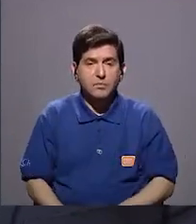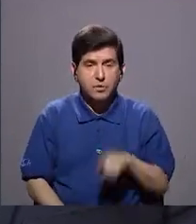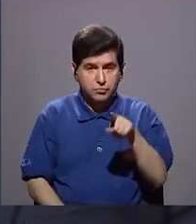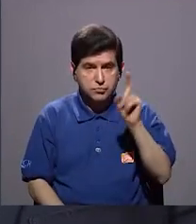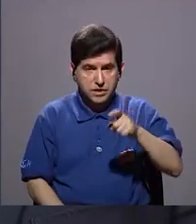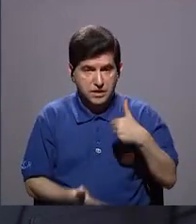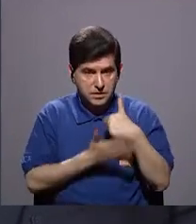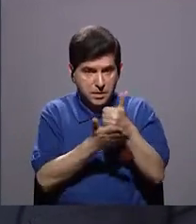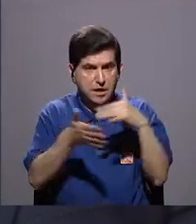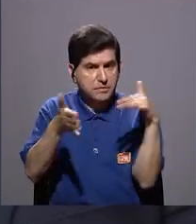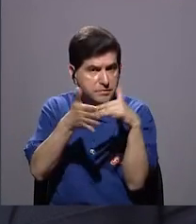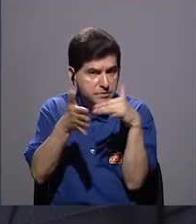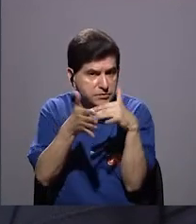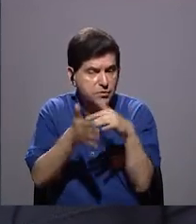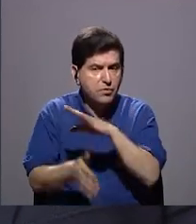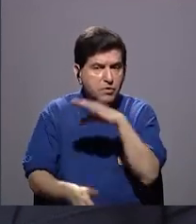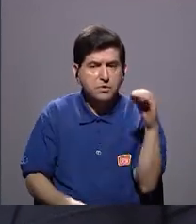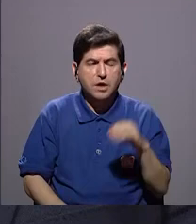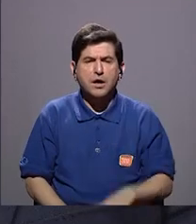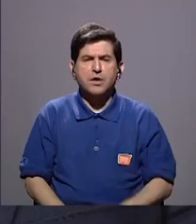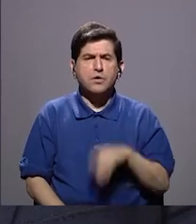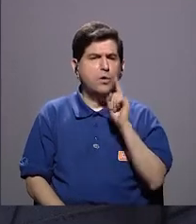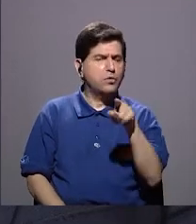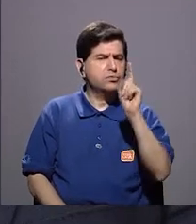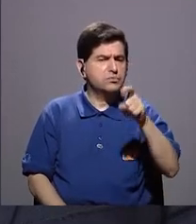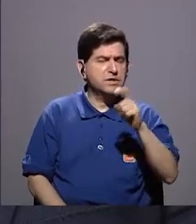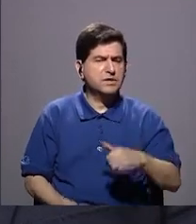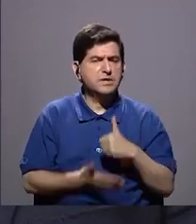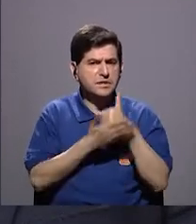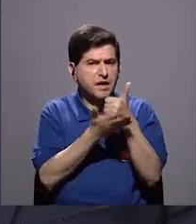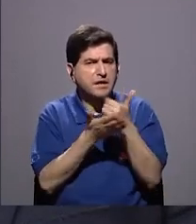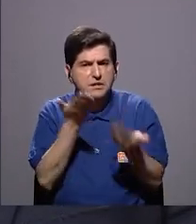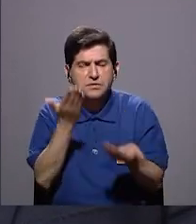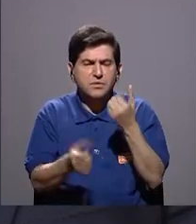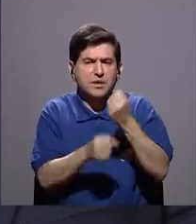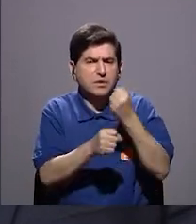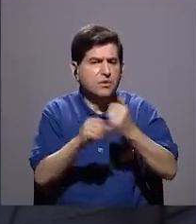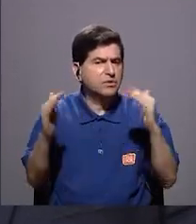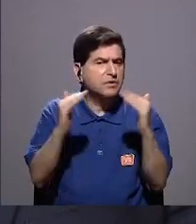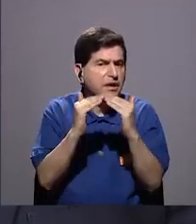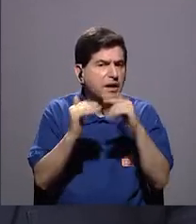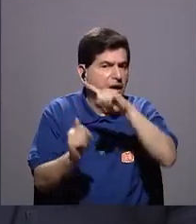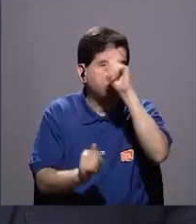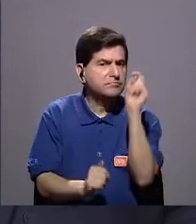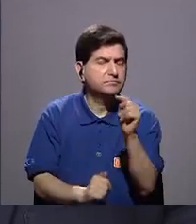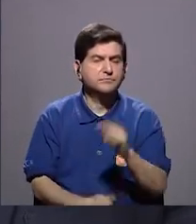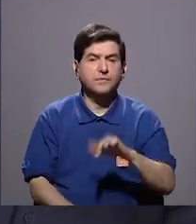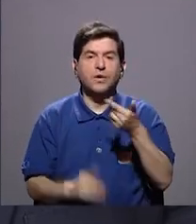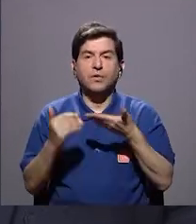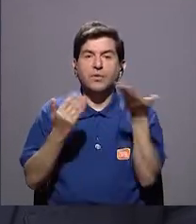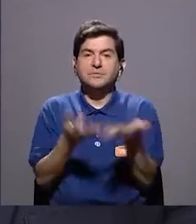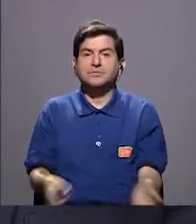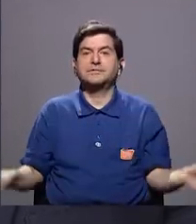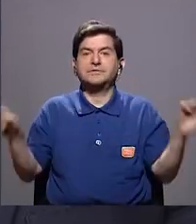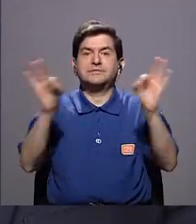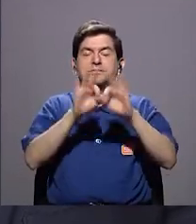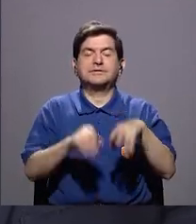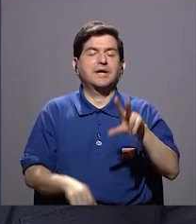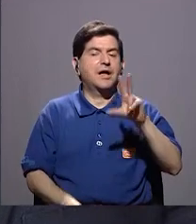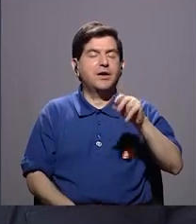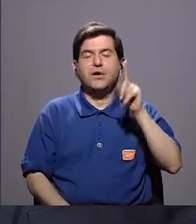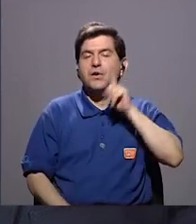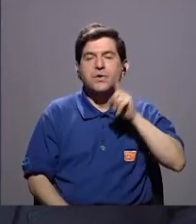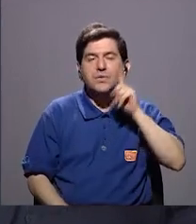que te ayude a estudiar? ¿Hay algo en lo que necesitas que te ayude a hacer una tarea? Otra cosa importante es, por favor,